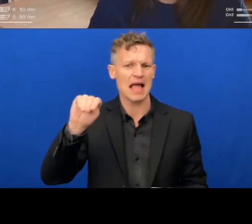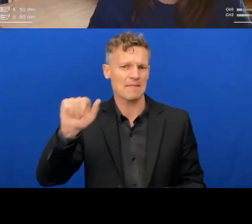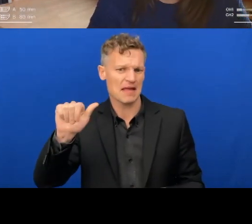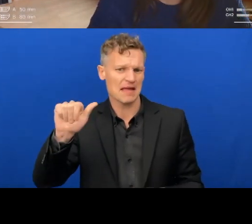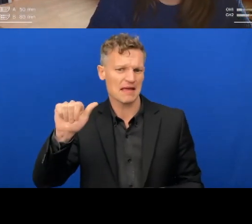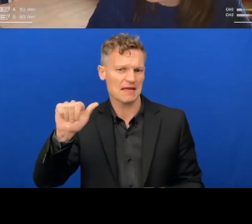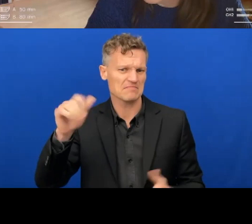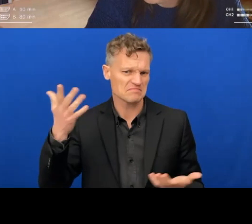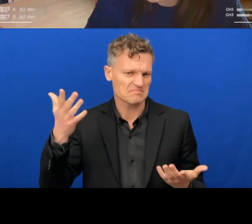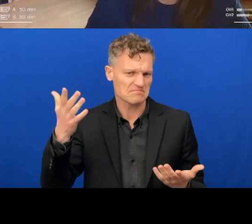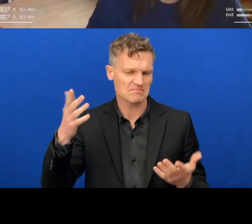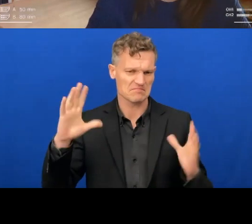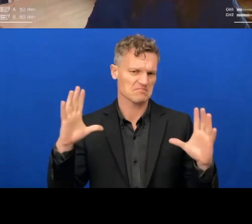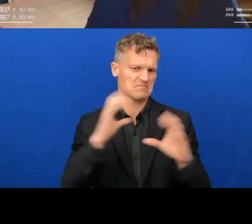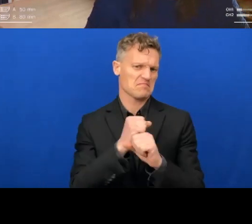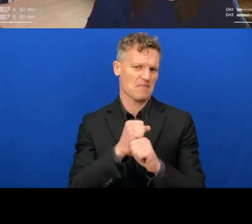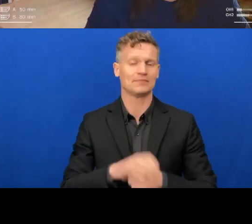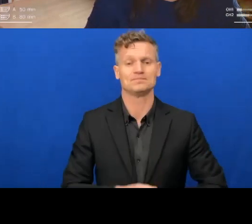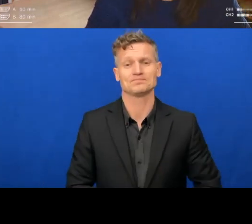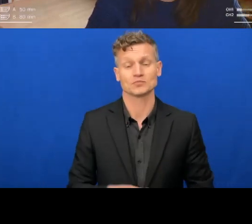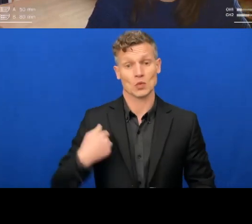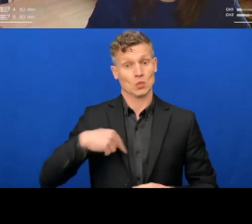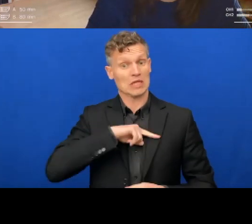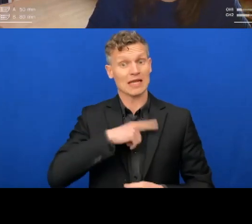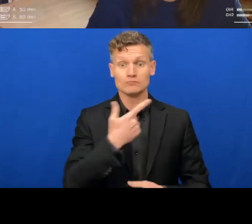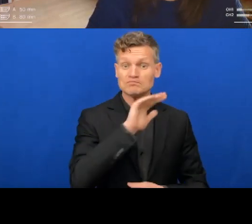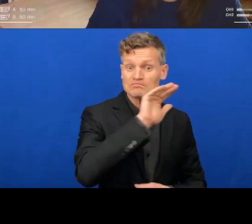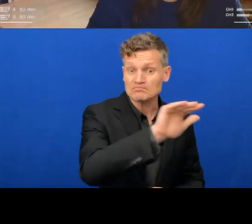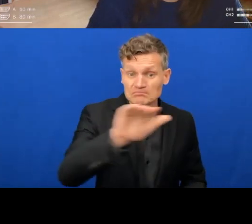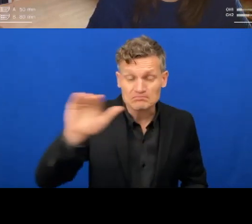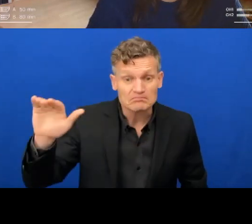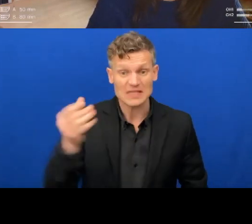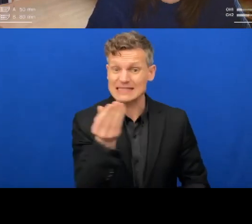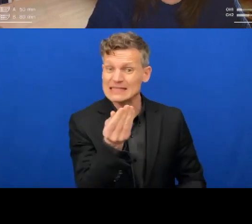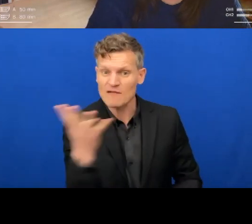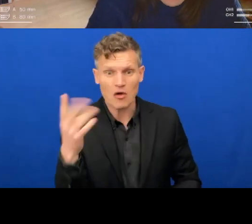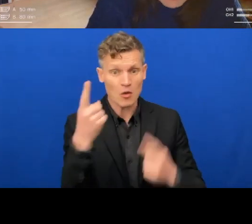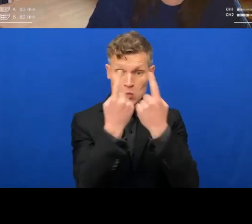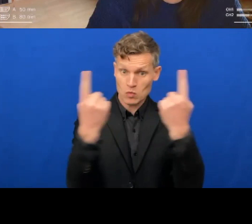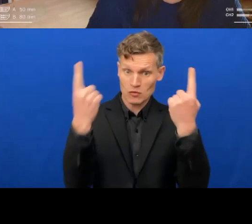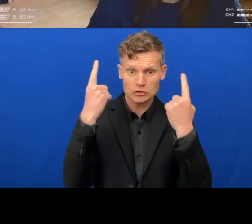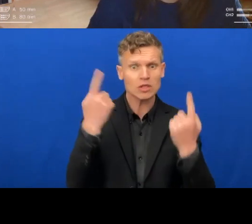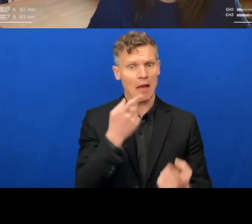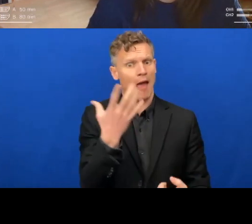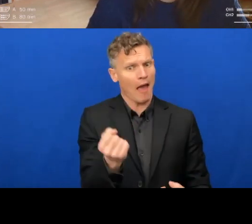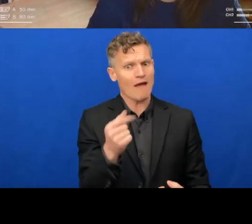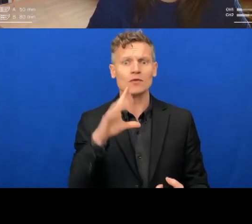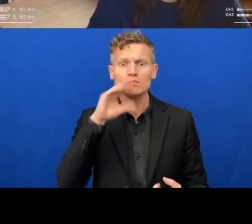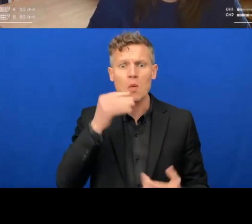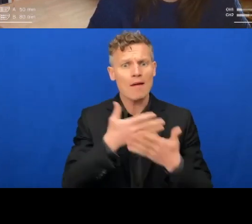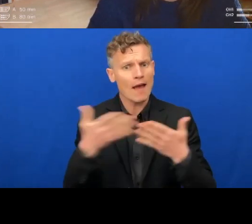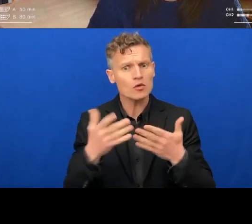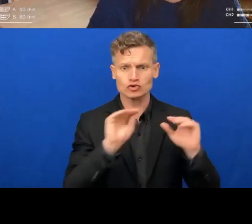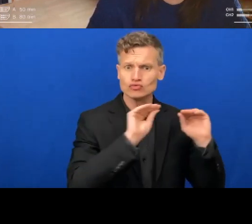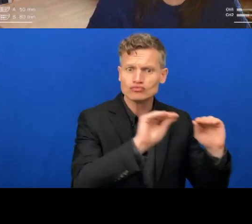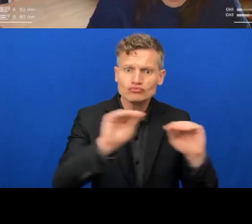años. Entonces, contactamos a diversas instituciones que estaban formando intérpretes de lenguas